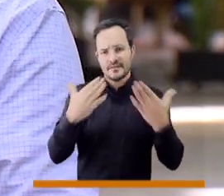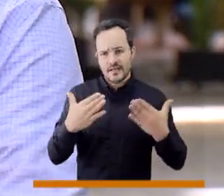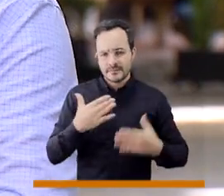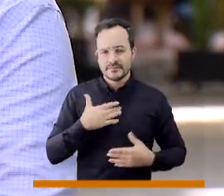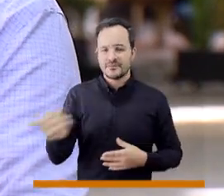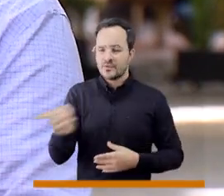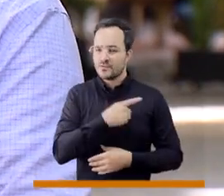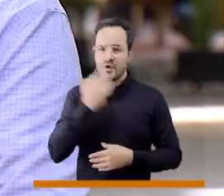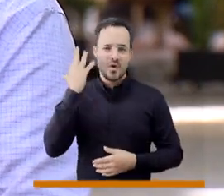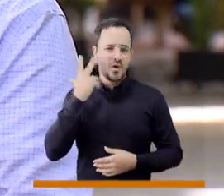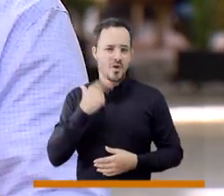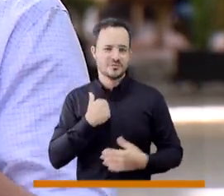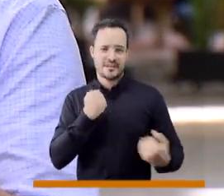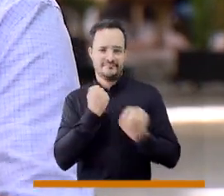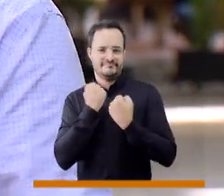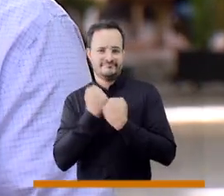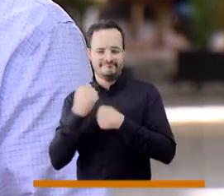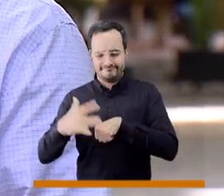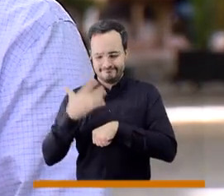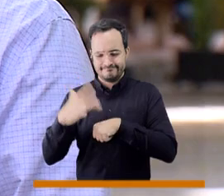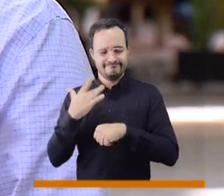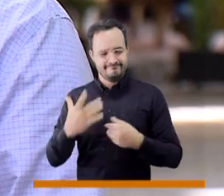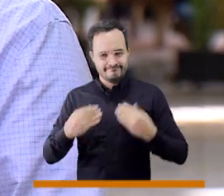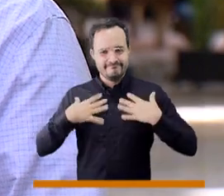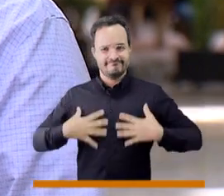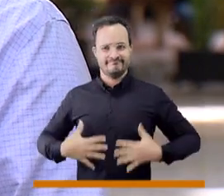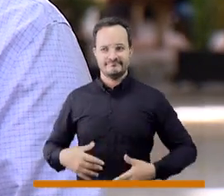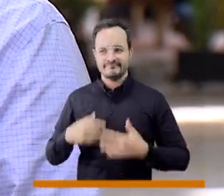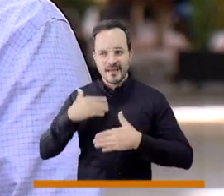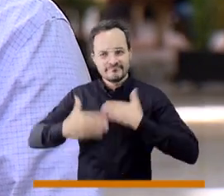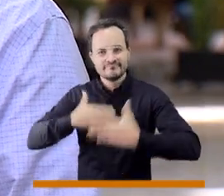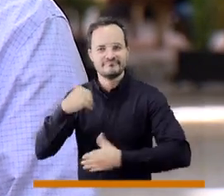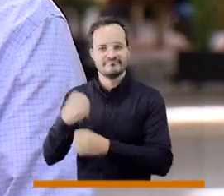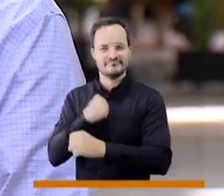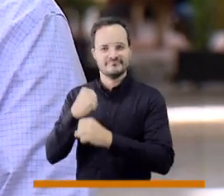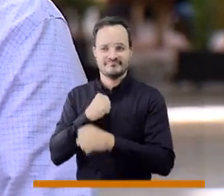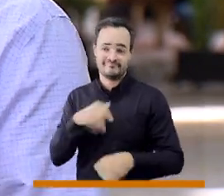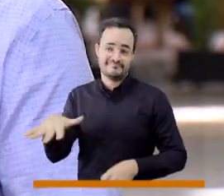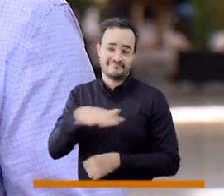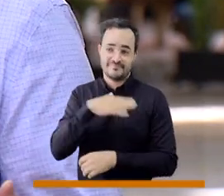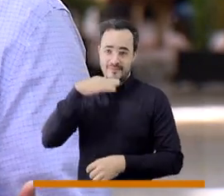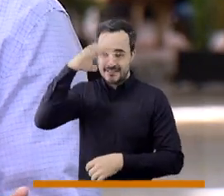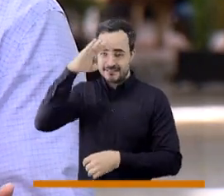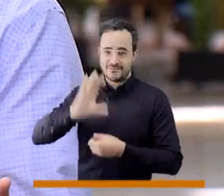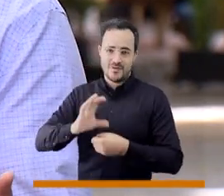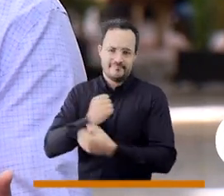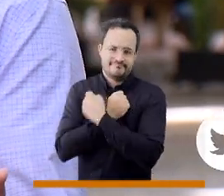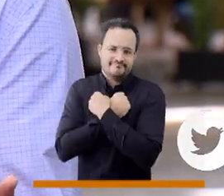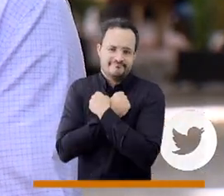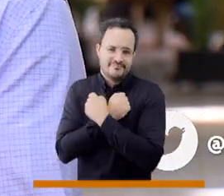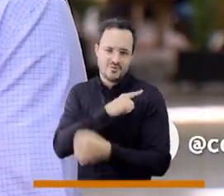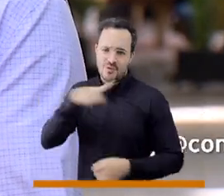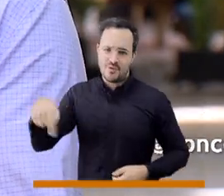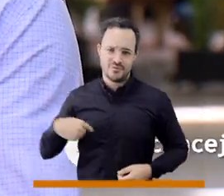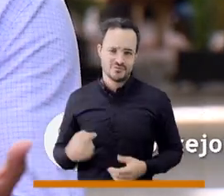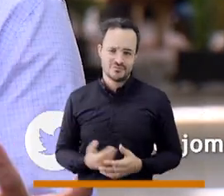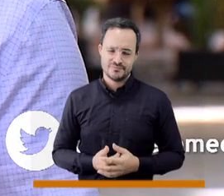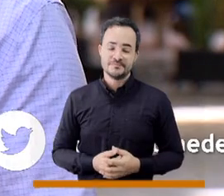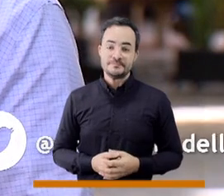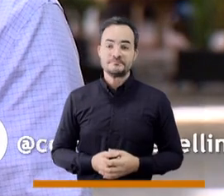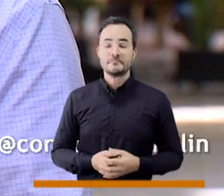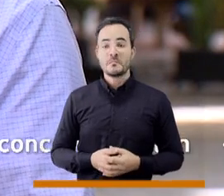dan todos los días, que me motiva mucho para seguir trabajando por esta ciudad que tanto amamos. Y pues